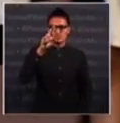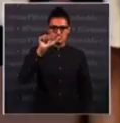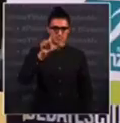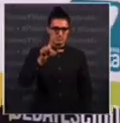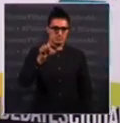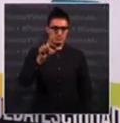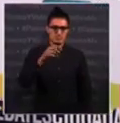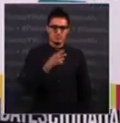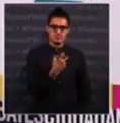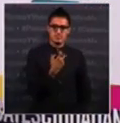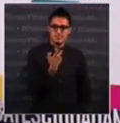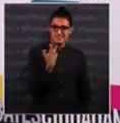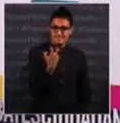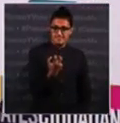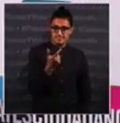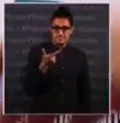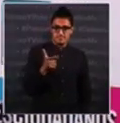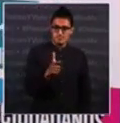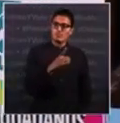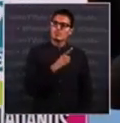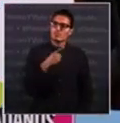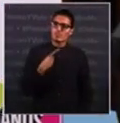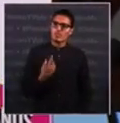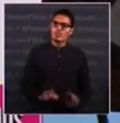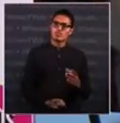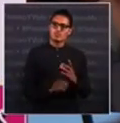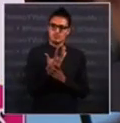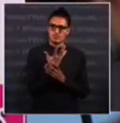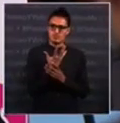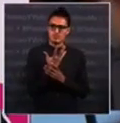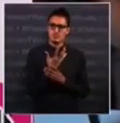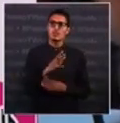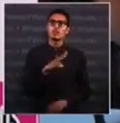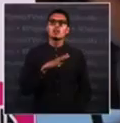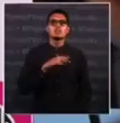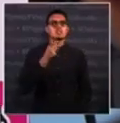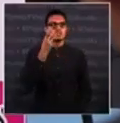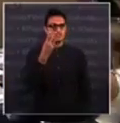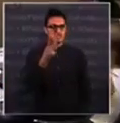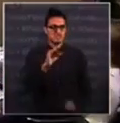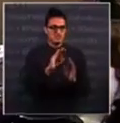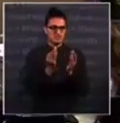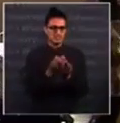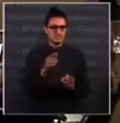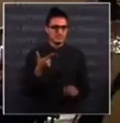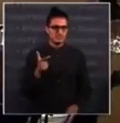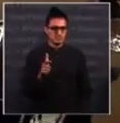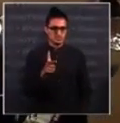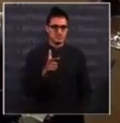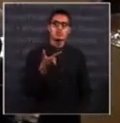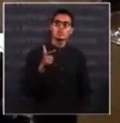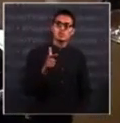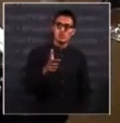Y ese Guanajuato requiere una renovación. Tienes 3 tipos de Guanajuato. El Guanajuato del